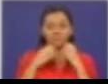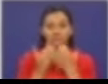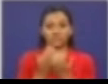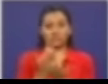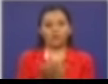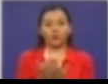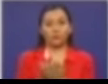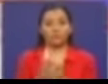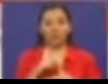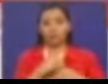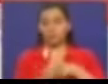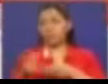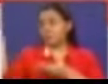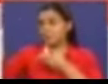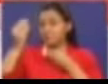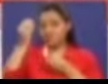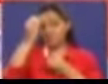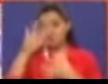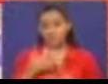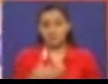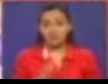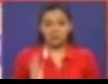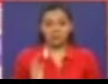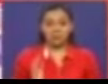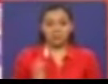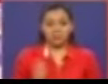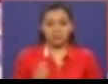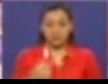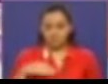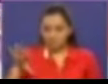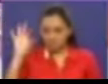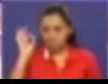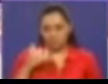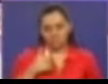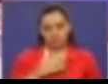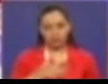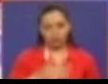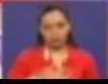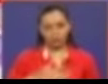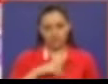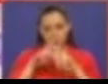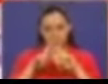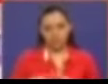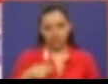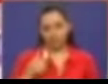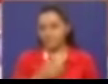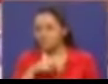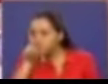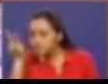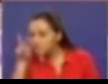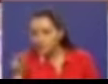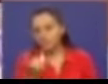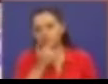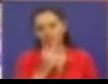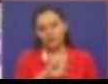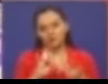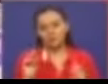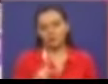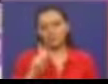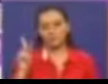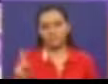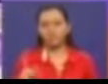gasto total, ¿no? No solo gasto de capital. No soy yo el que me tengo que dar cuenta de esas cosas, ¿no? Bueno, y otro de los mitos. ¡Corre,